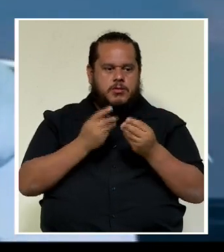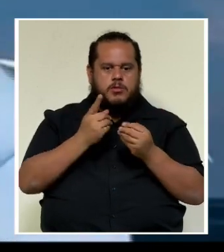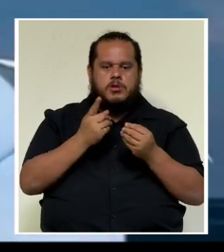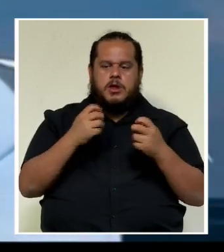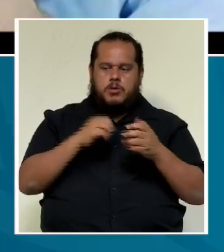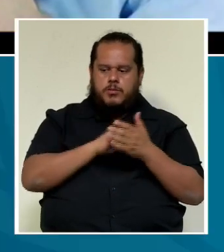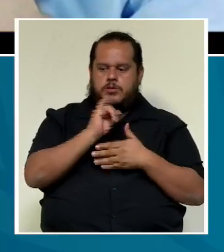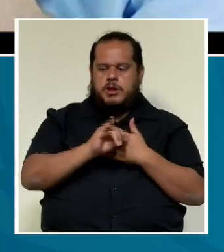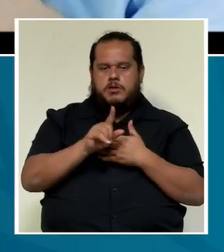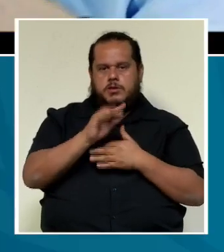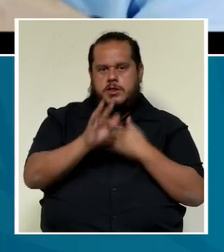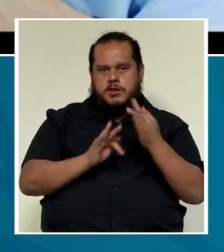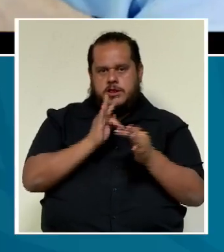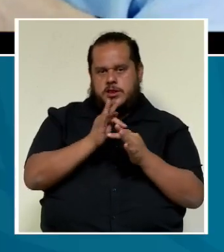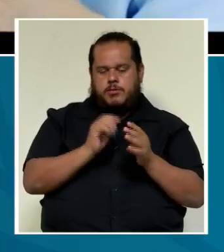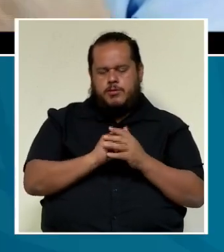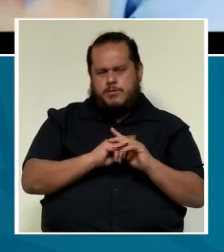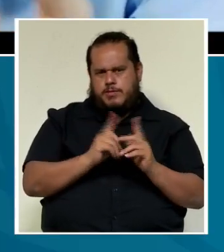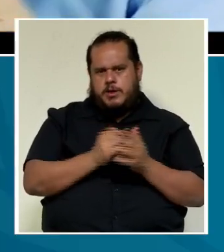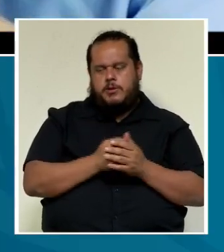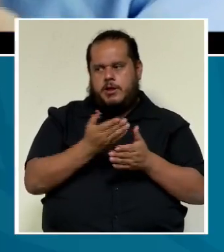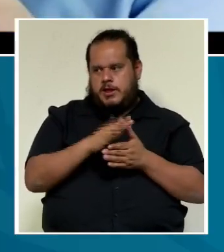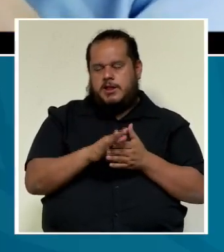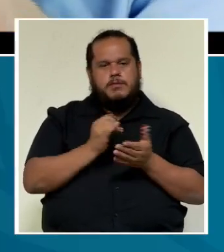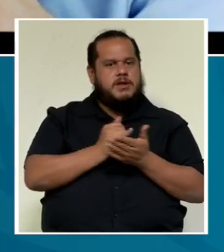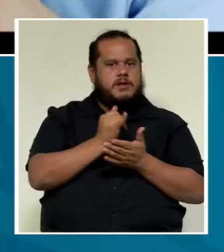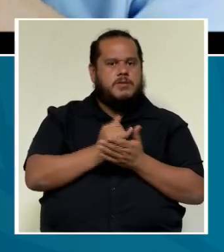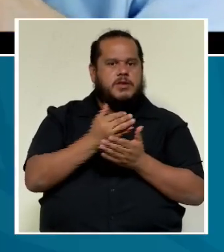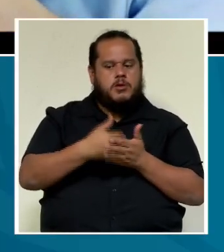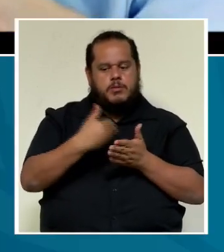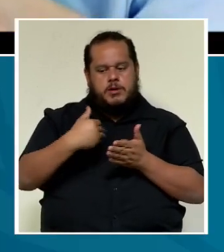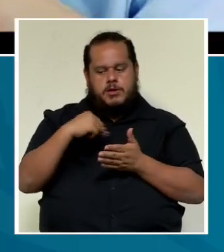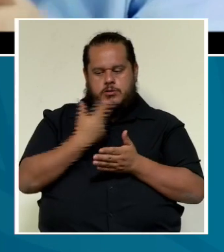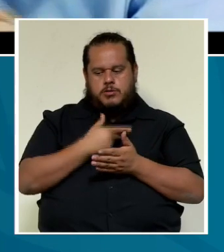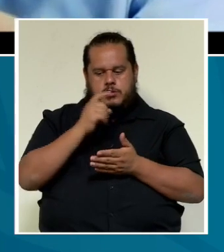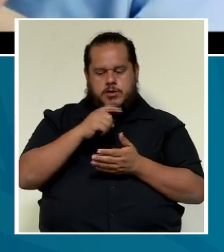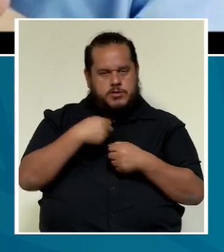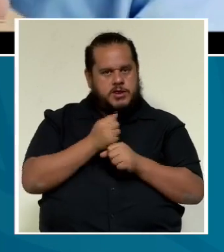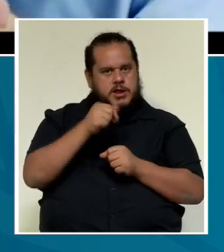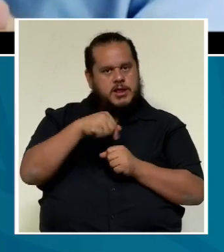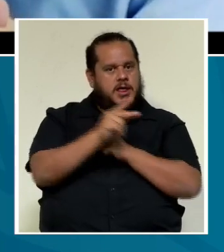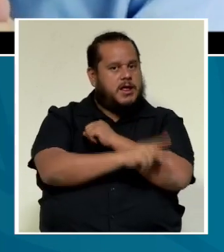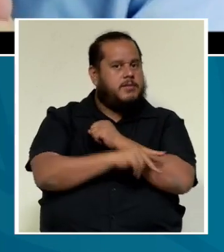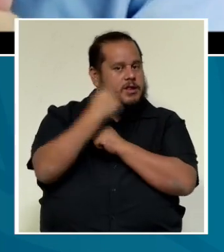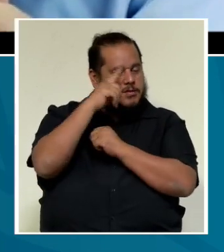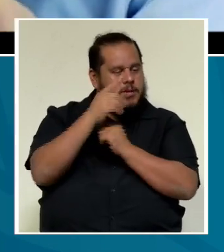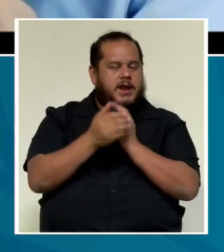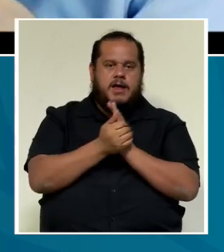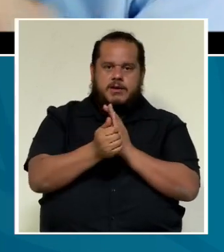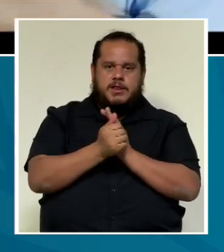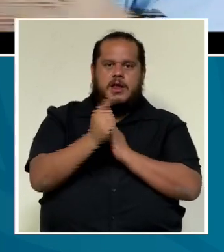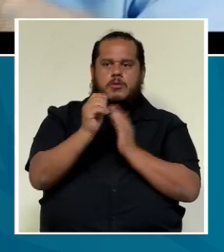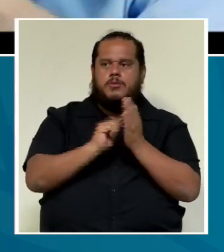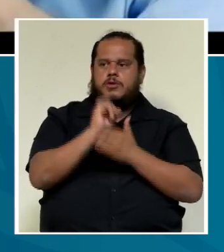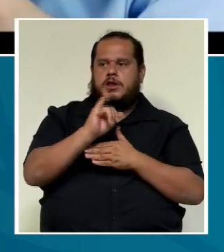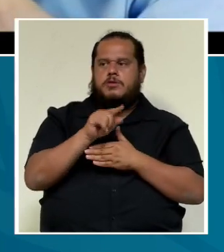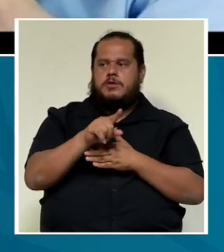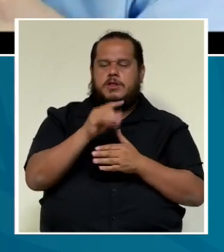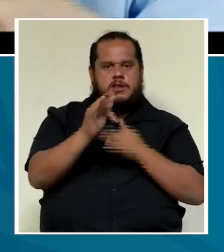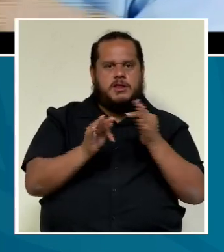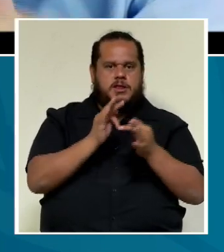tipo. Pero es parte de la investigación previa que nosotros tenemos que hacer en el país para eventualmente habilitar un proyecto de este tipo.